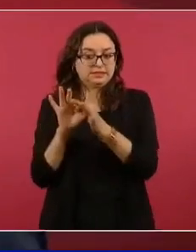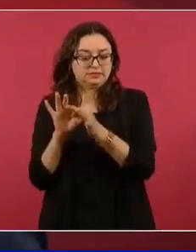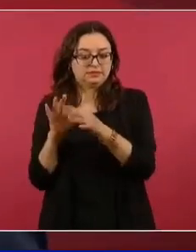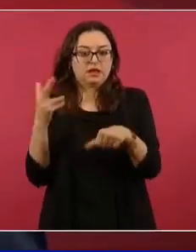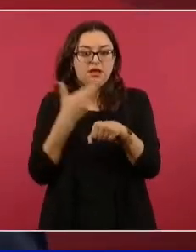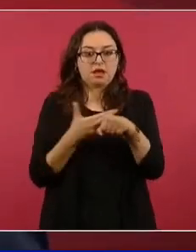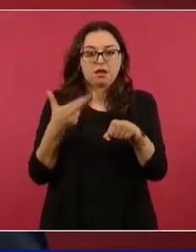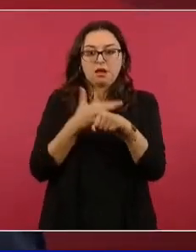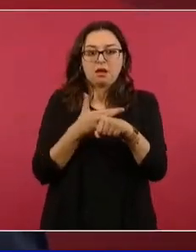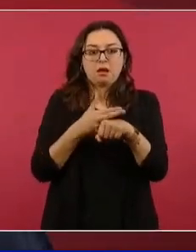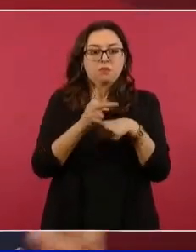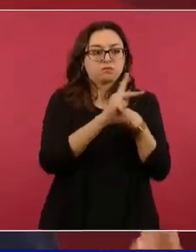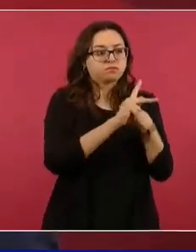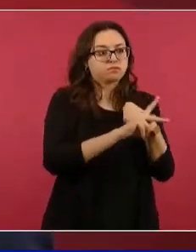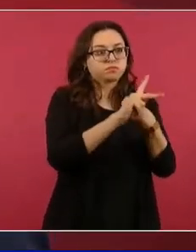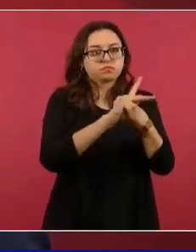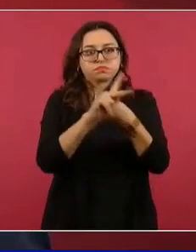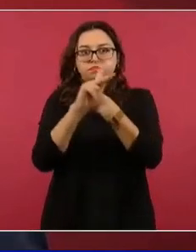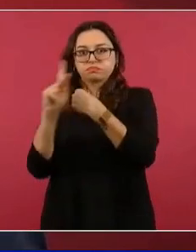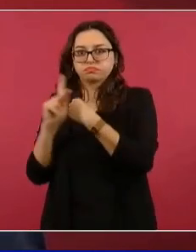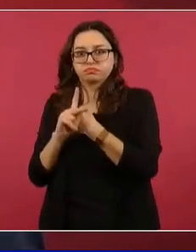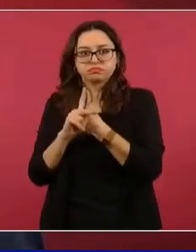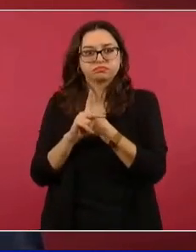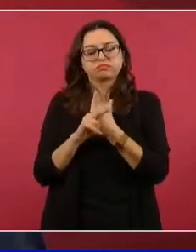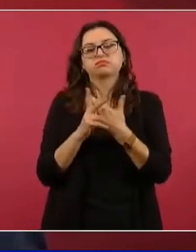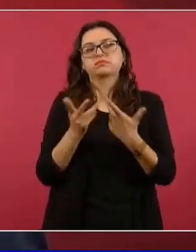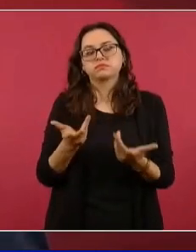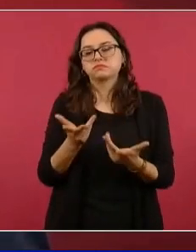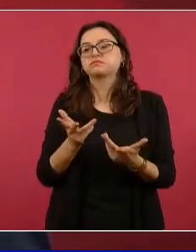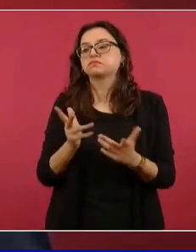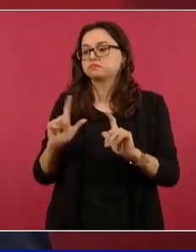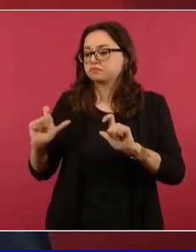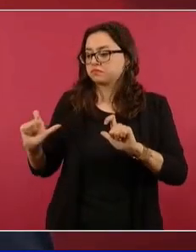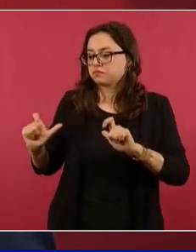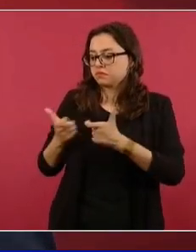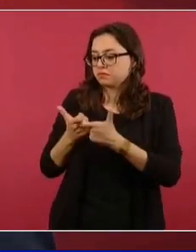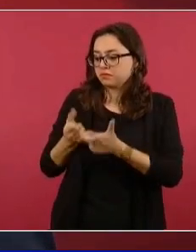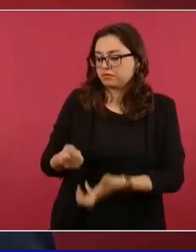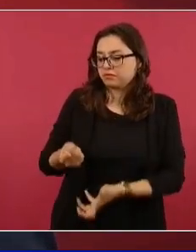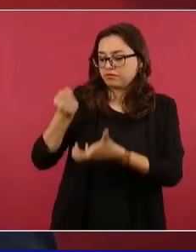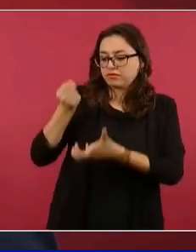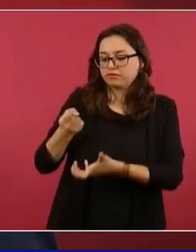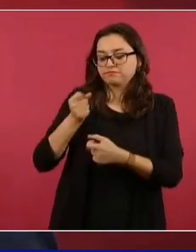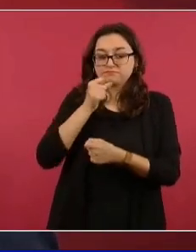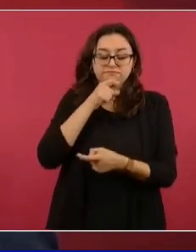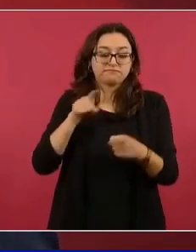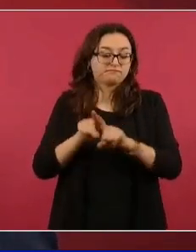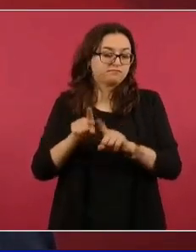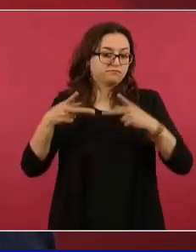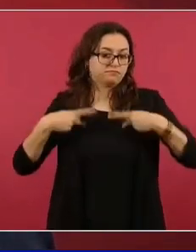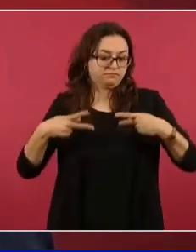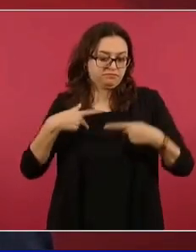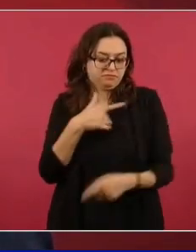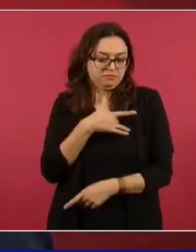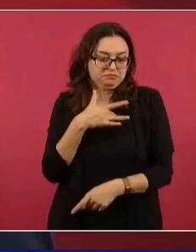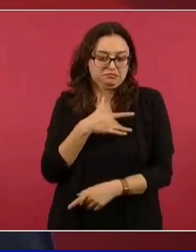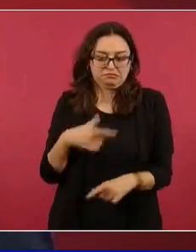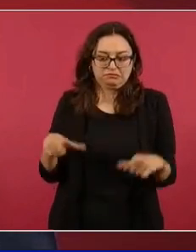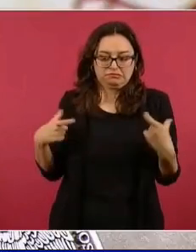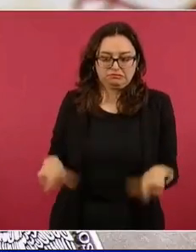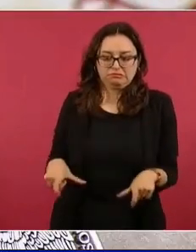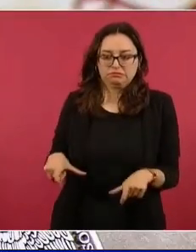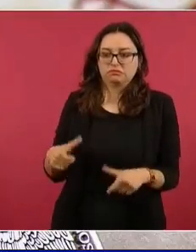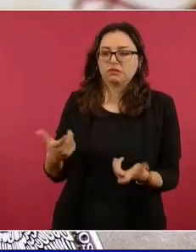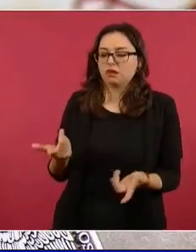coordinaron el esfuerzo de inversión de varios grupos de filantropía en el mundo con el propósito de